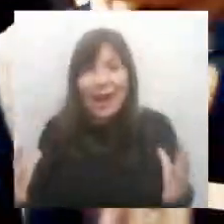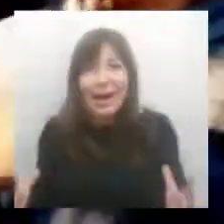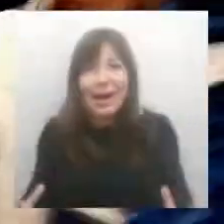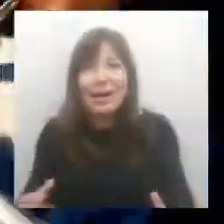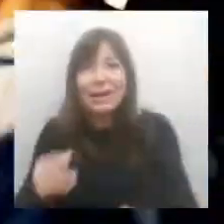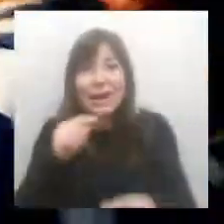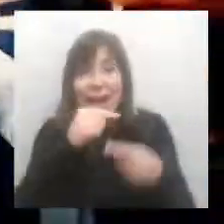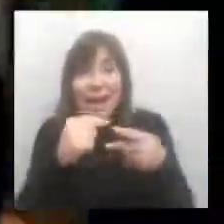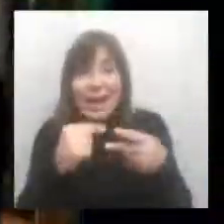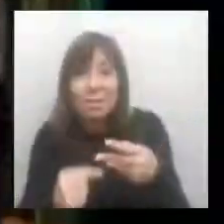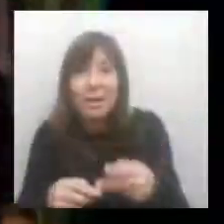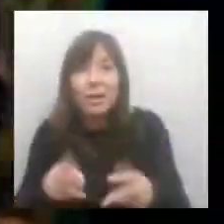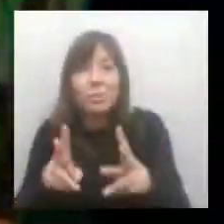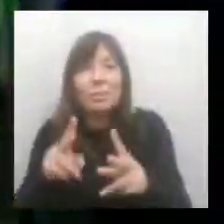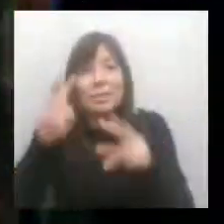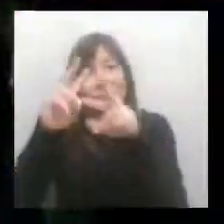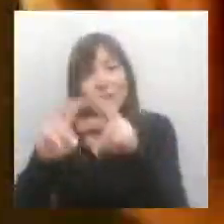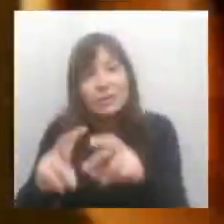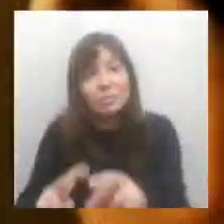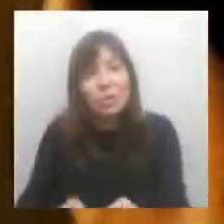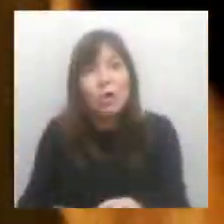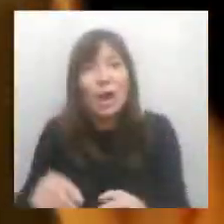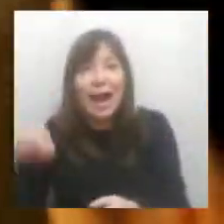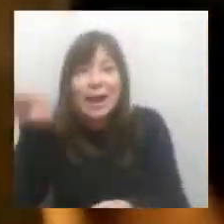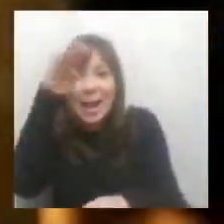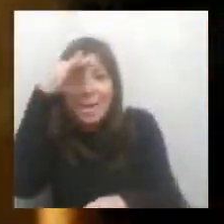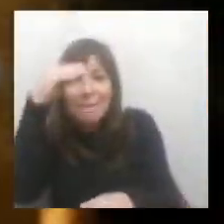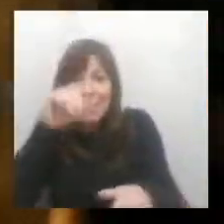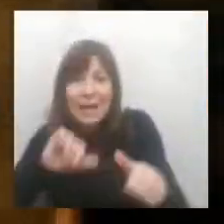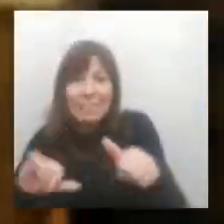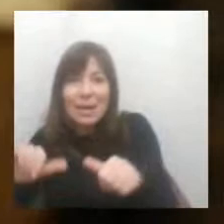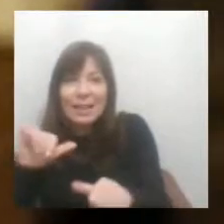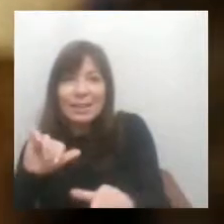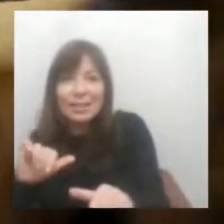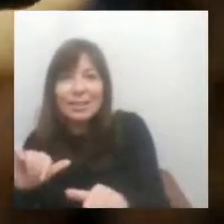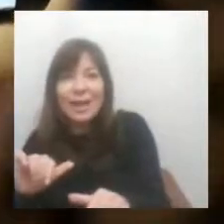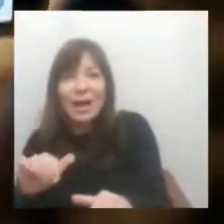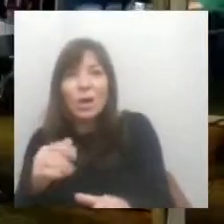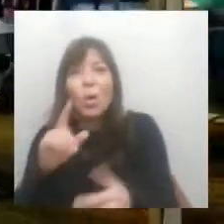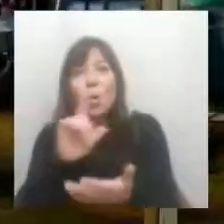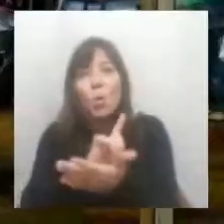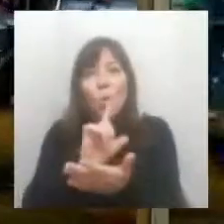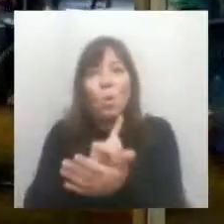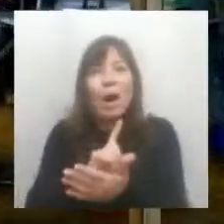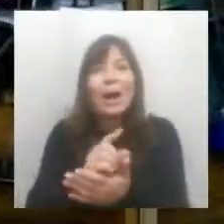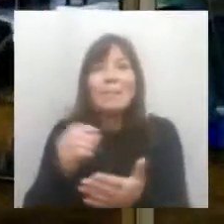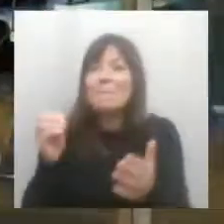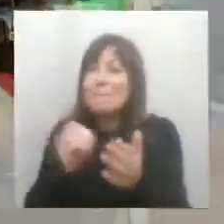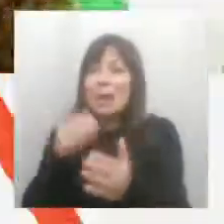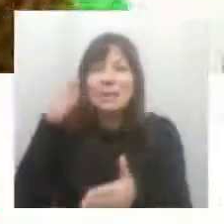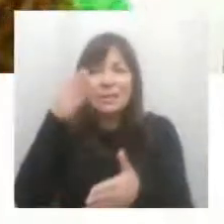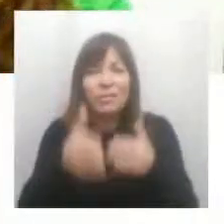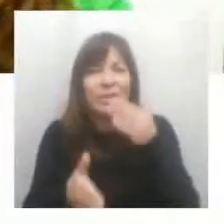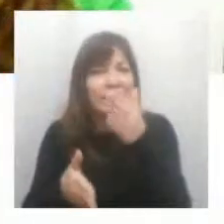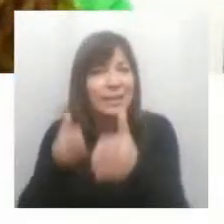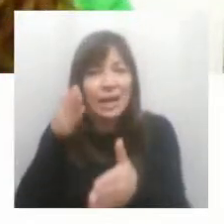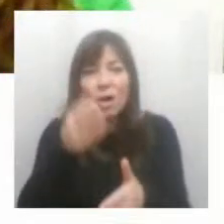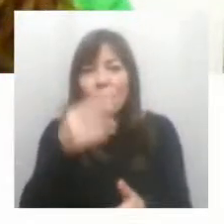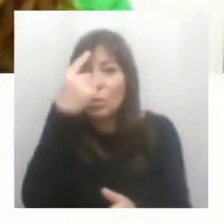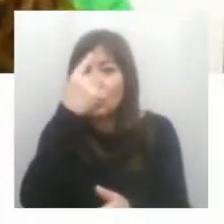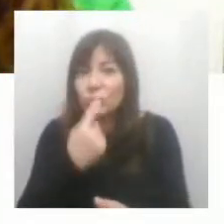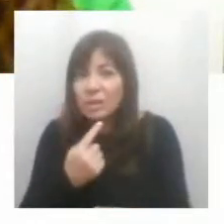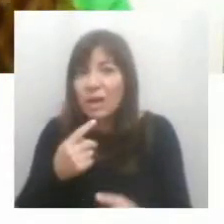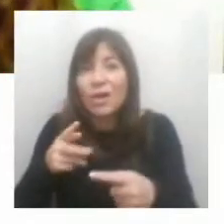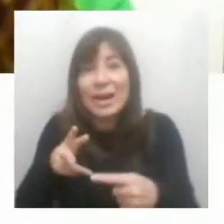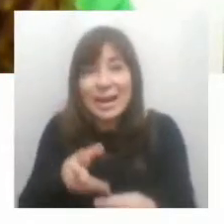permiten explorar, experimentar con ella, y es un lugar, uno de los más visitados del museo. Desde el día uno, desde su inauguración,